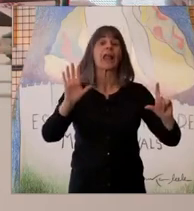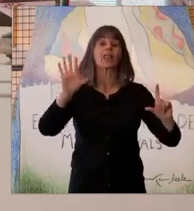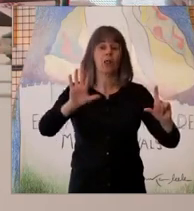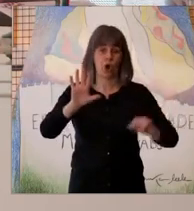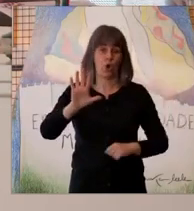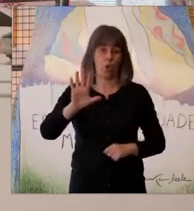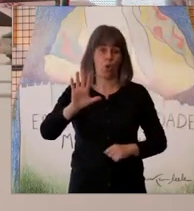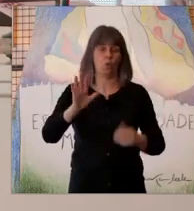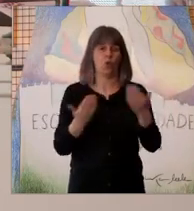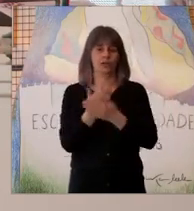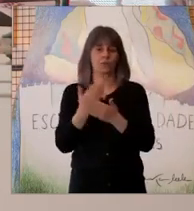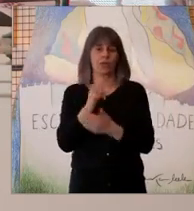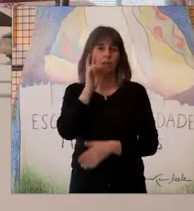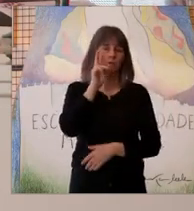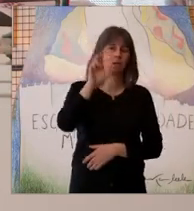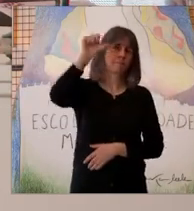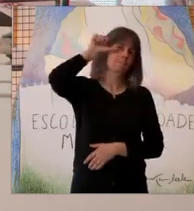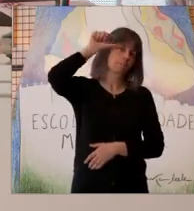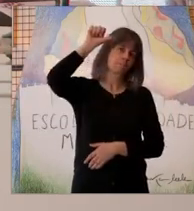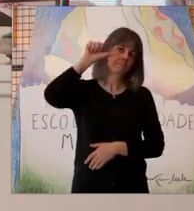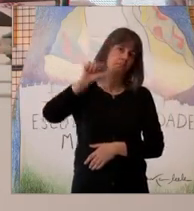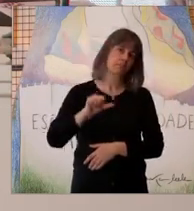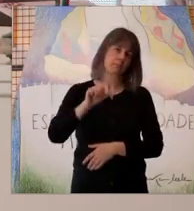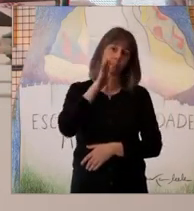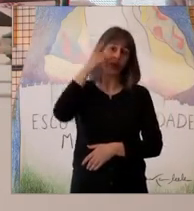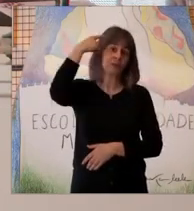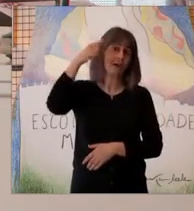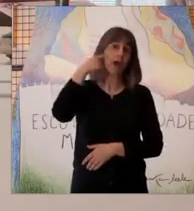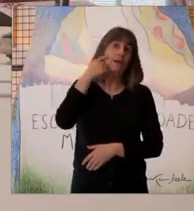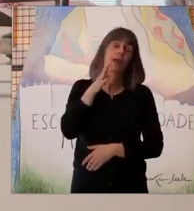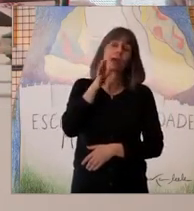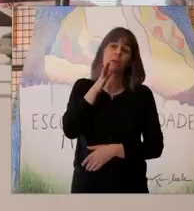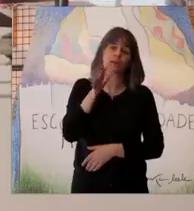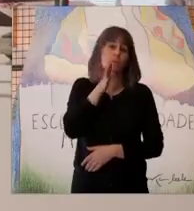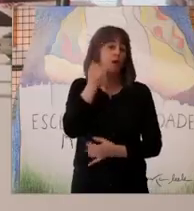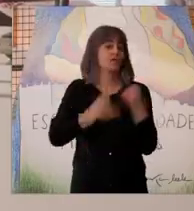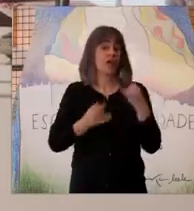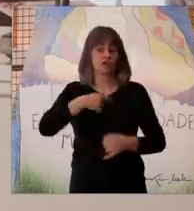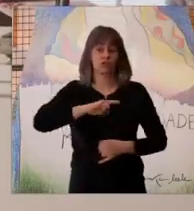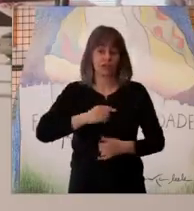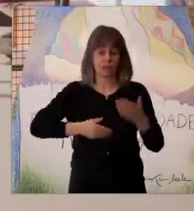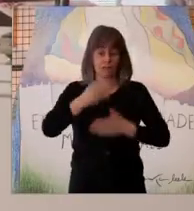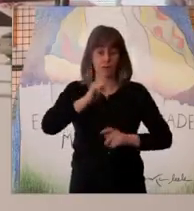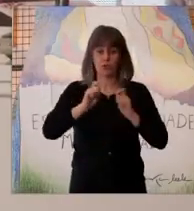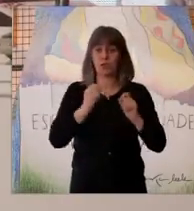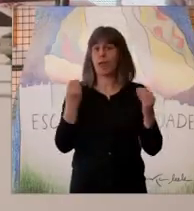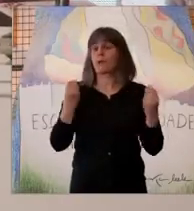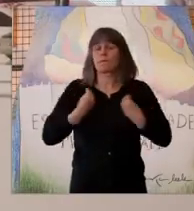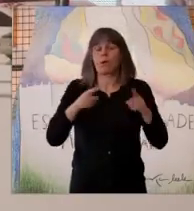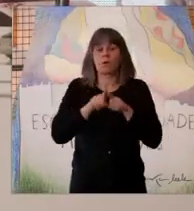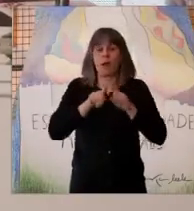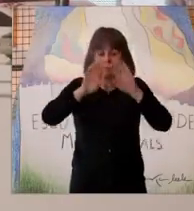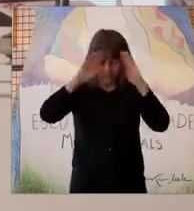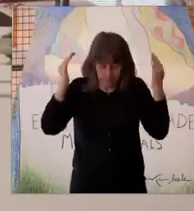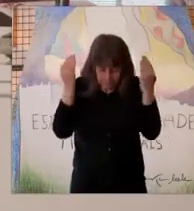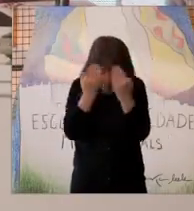mañanas para ver qué está pasando porque al final nosotras como periodistas vivimos en una burbuja Y más si te dedicas al género vives en tu